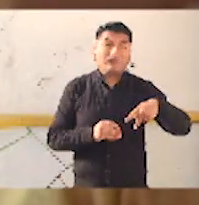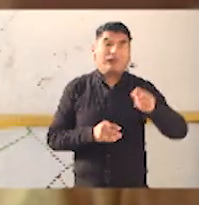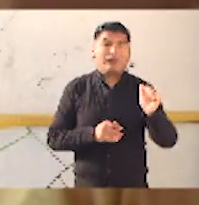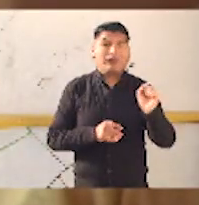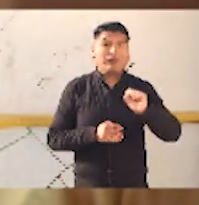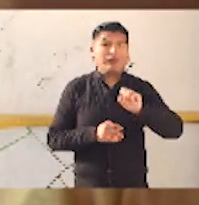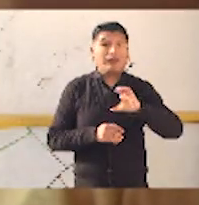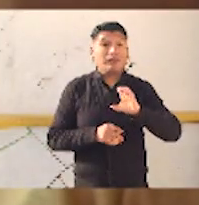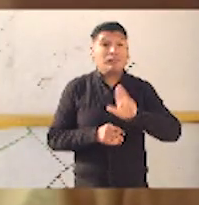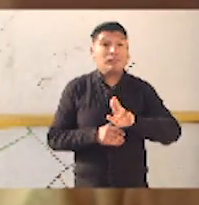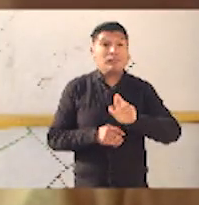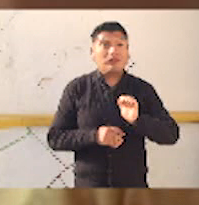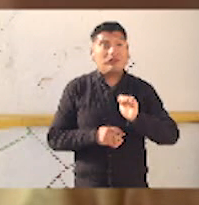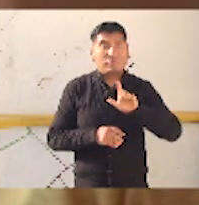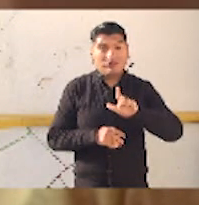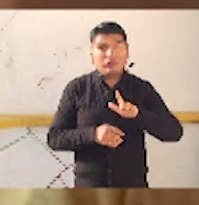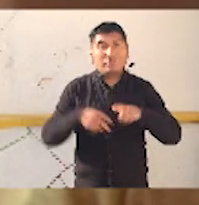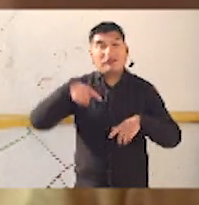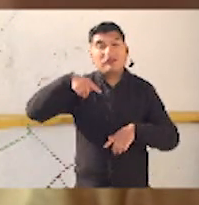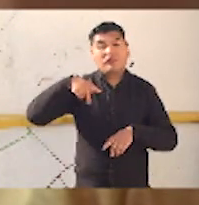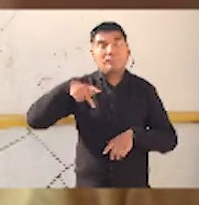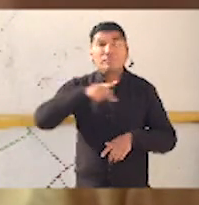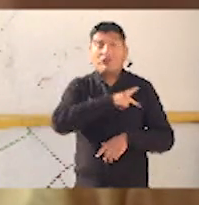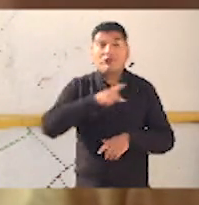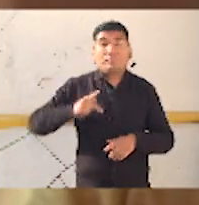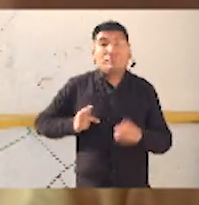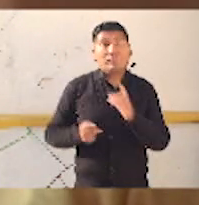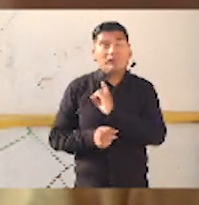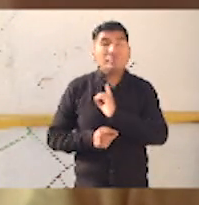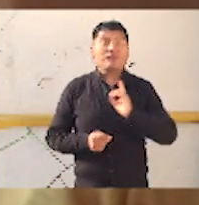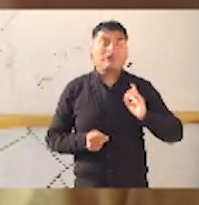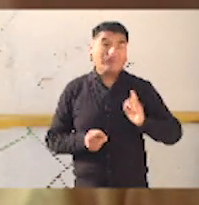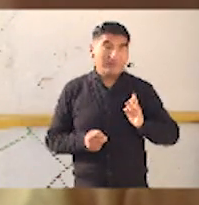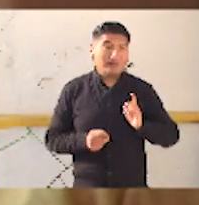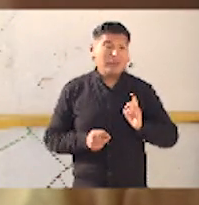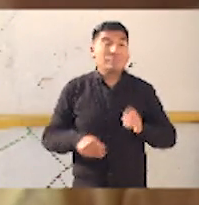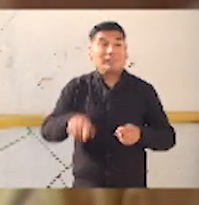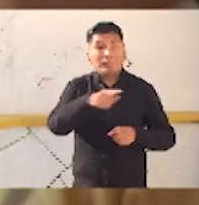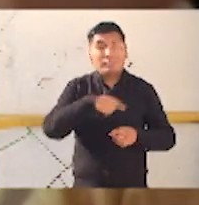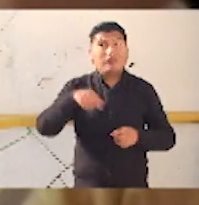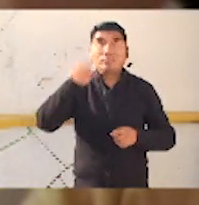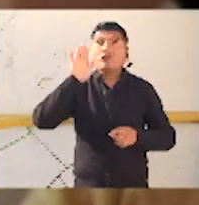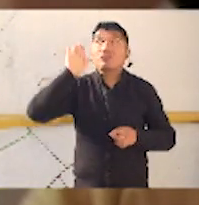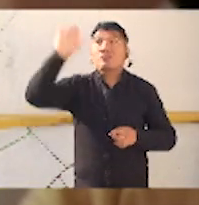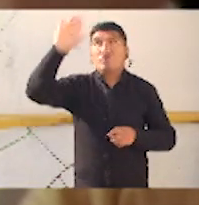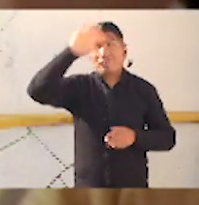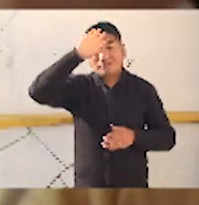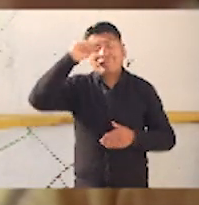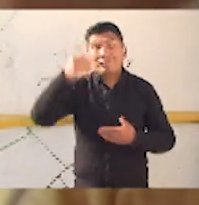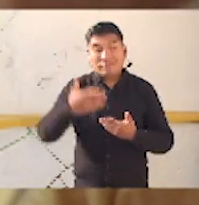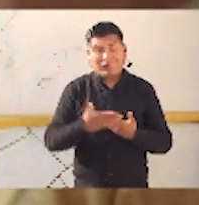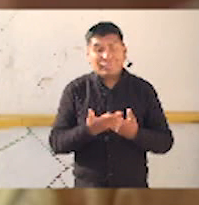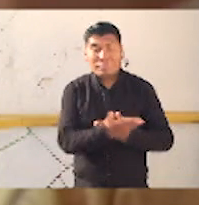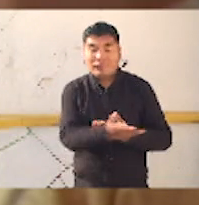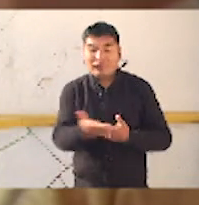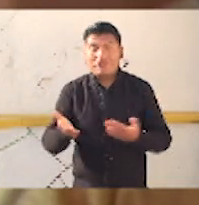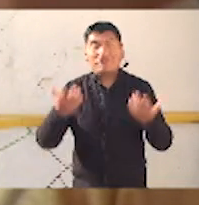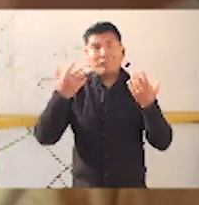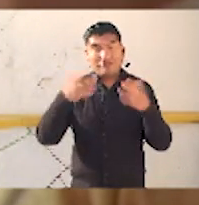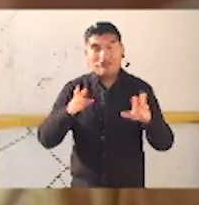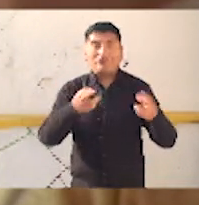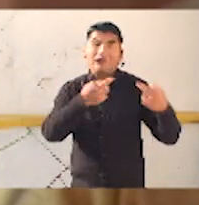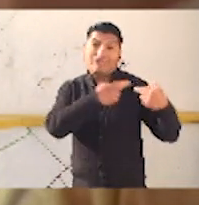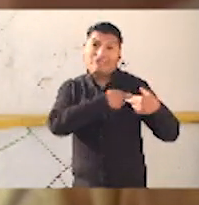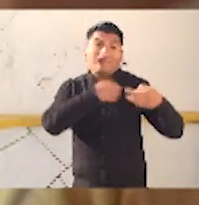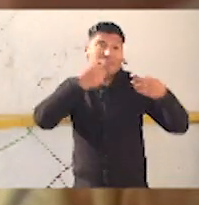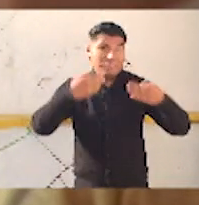orden episcopal, a los presbíteros y diáconos, a estos hijos tuyos que han sido ordenados